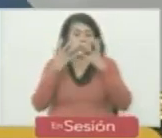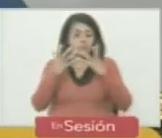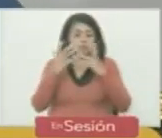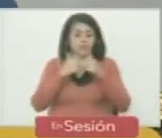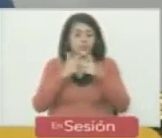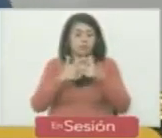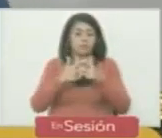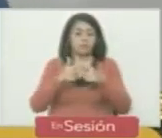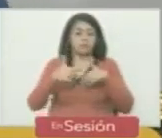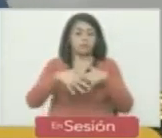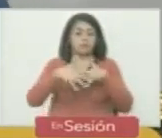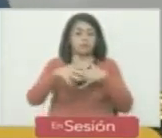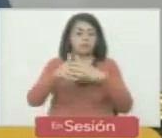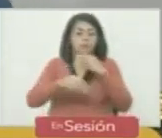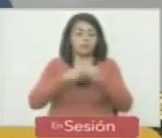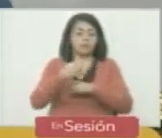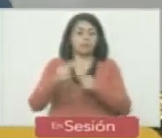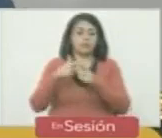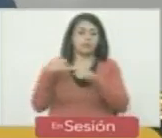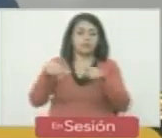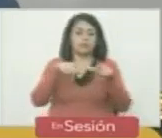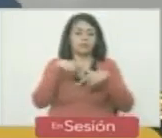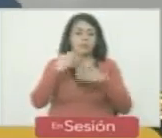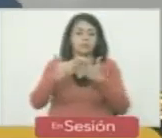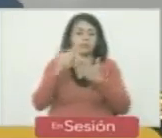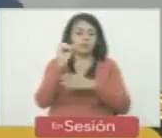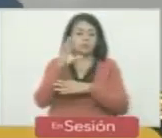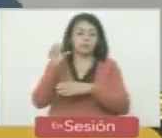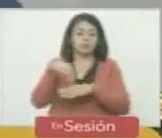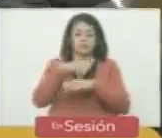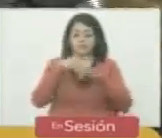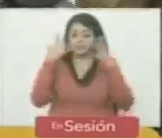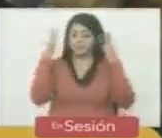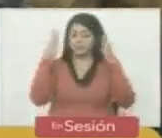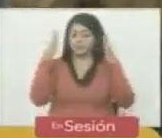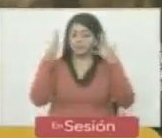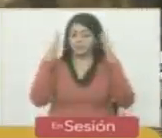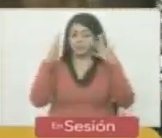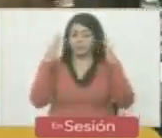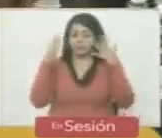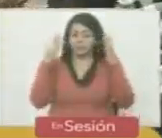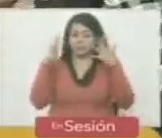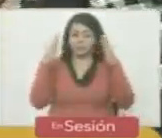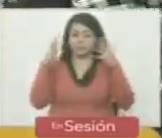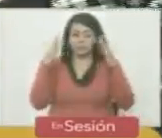multitudinaria marcha llegó hoy hasta la Asamblea Nacional.